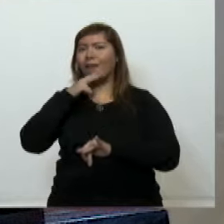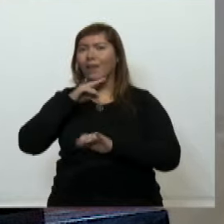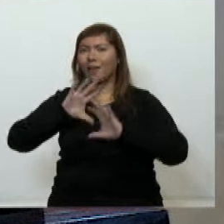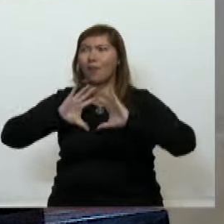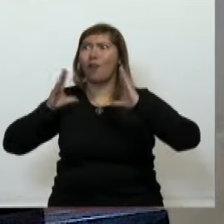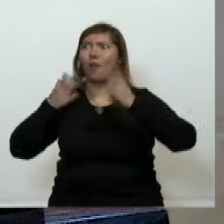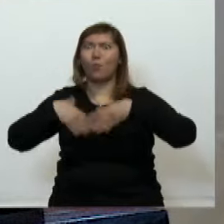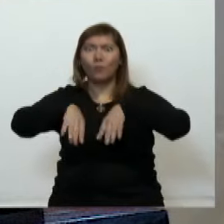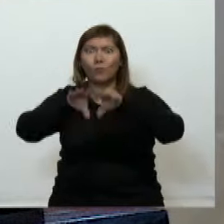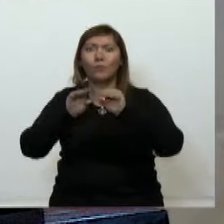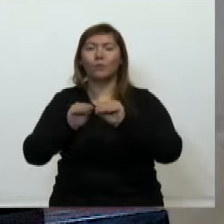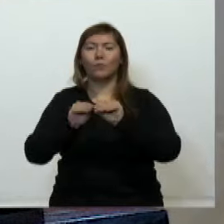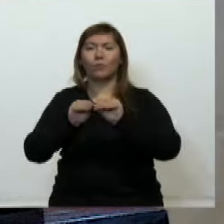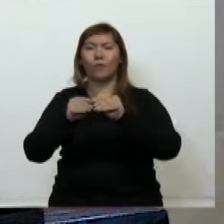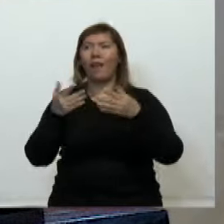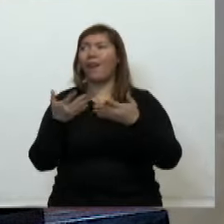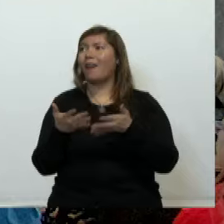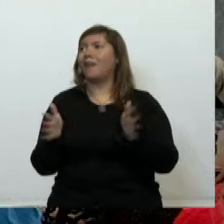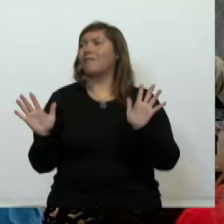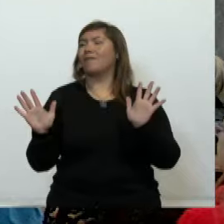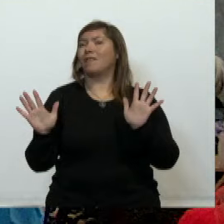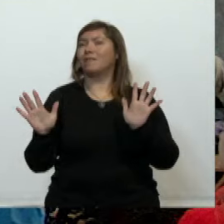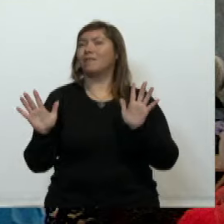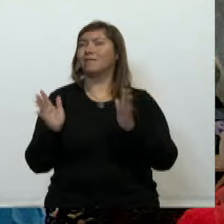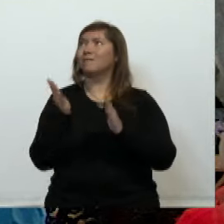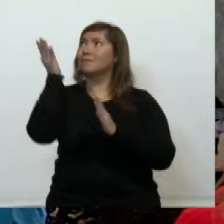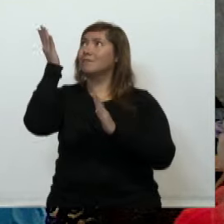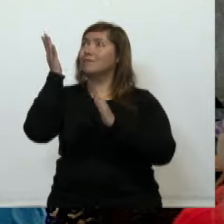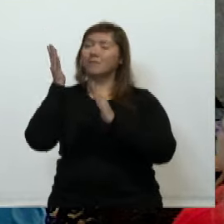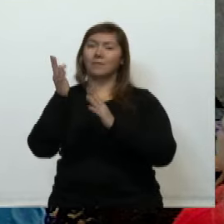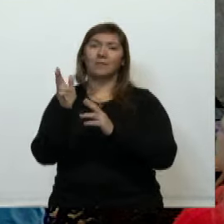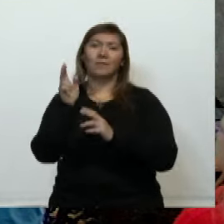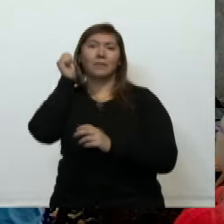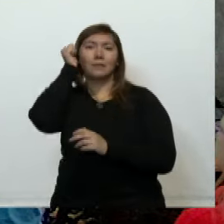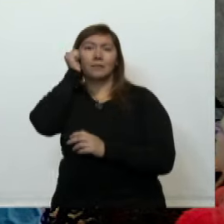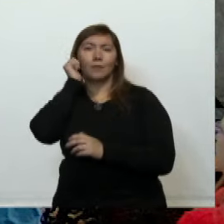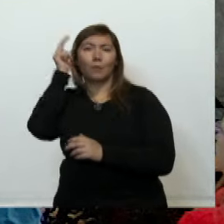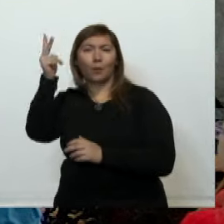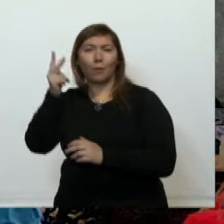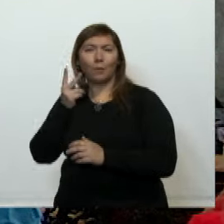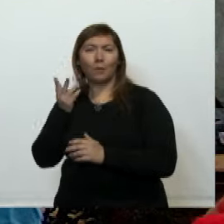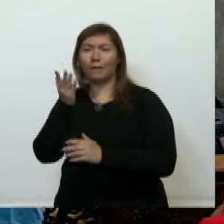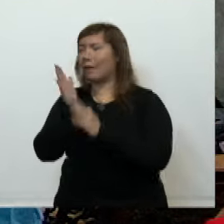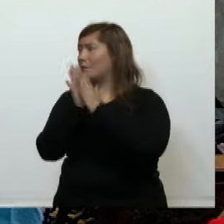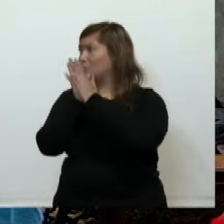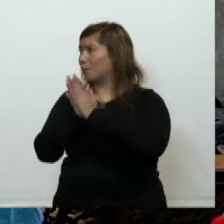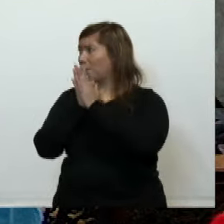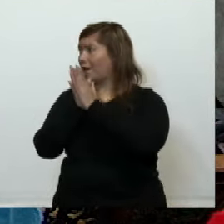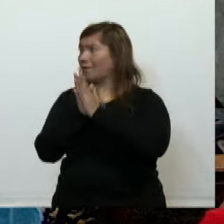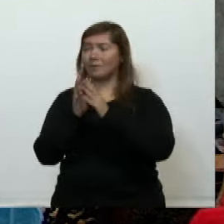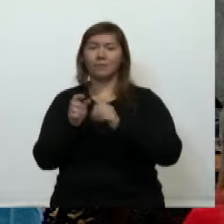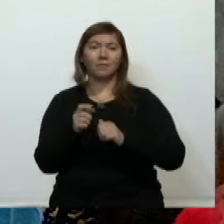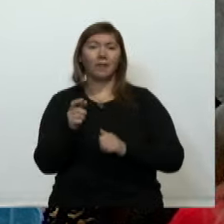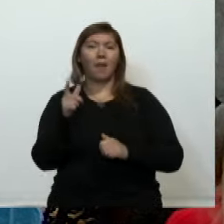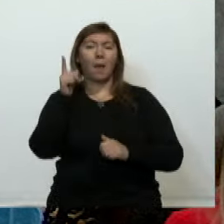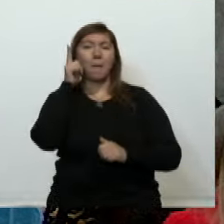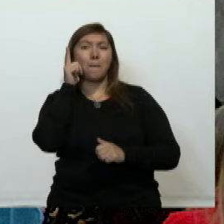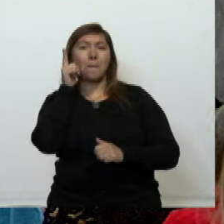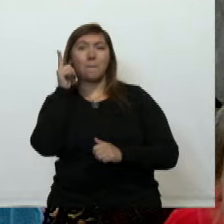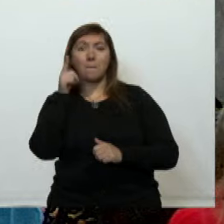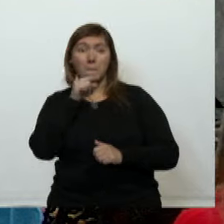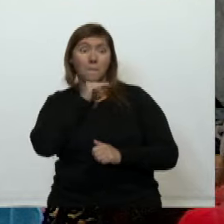con entera libertad, oremos. Señor, atiende nuestra súplica. Por el Padre Iván y por